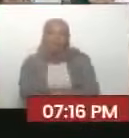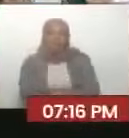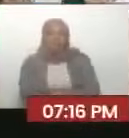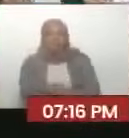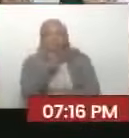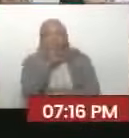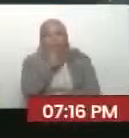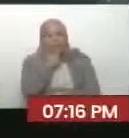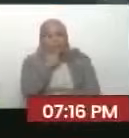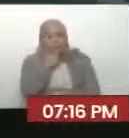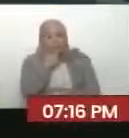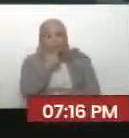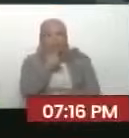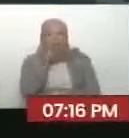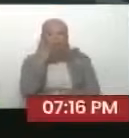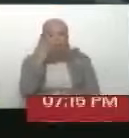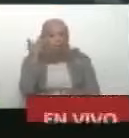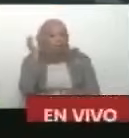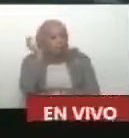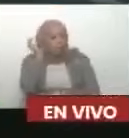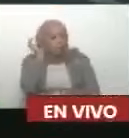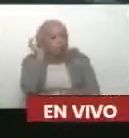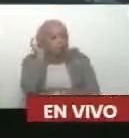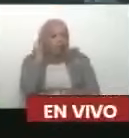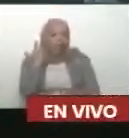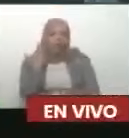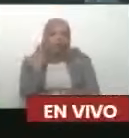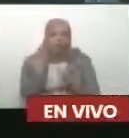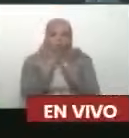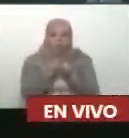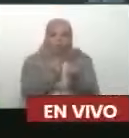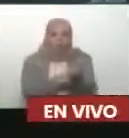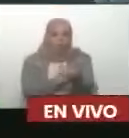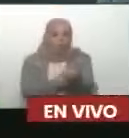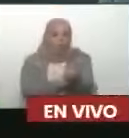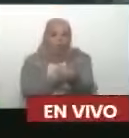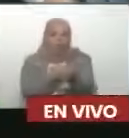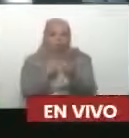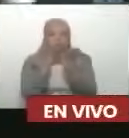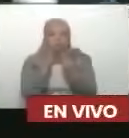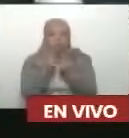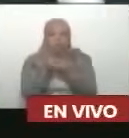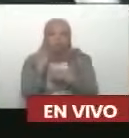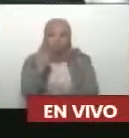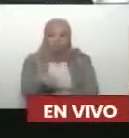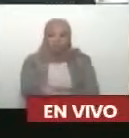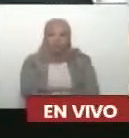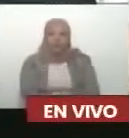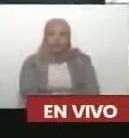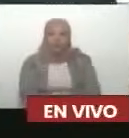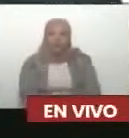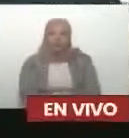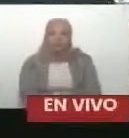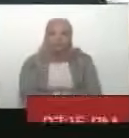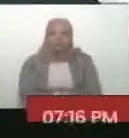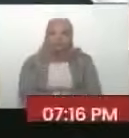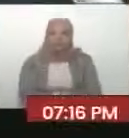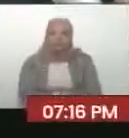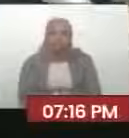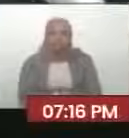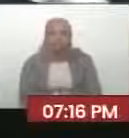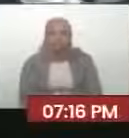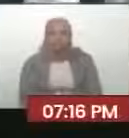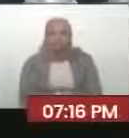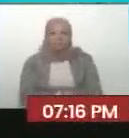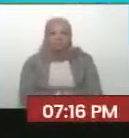es Yulimar. Bueno, va a estar un rato con nosotros por aquí, ¿verdad? Estuvimos hablando un rato,